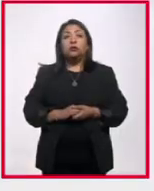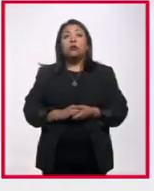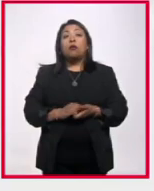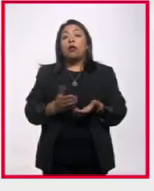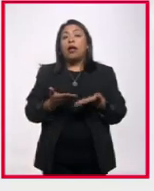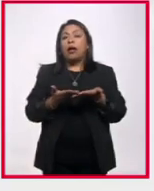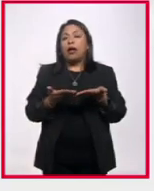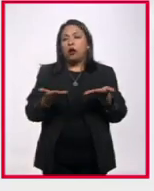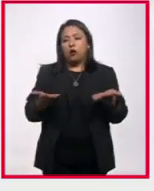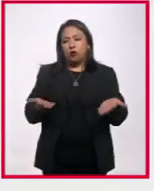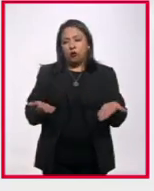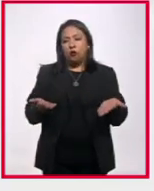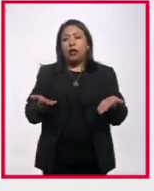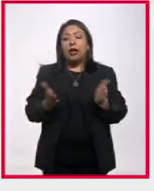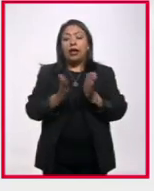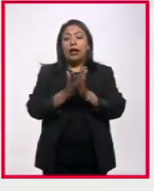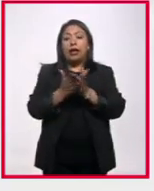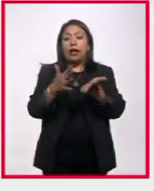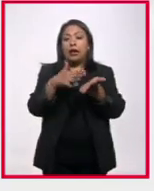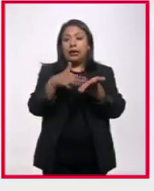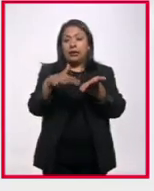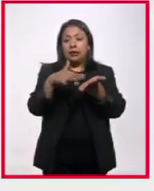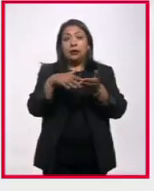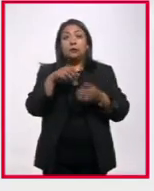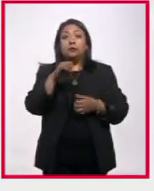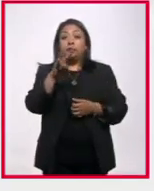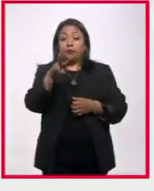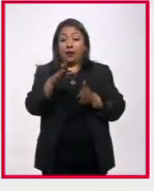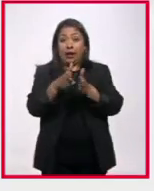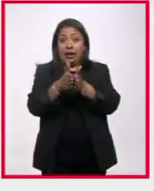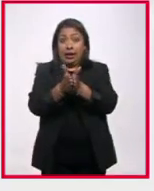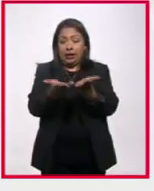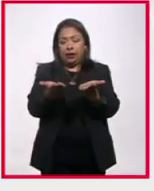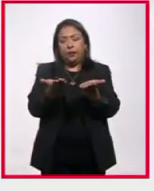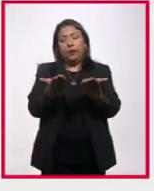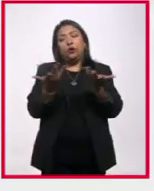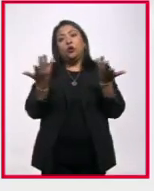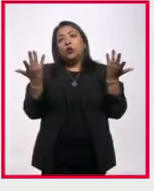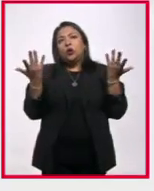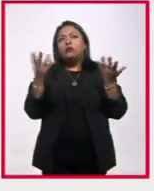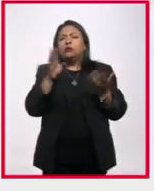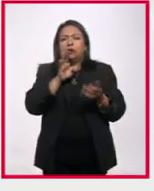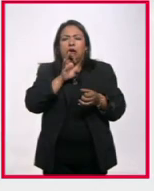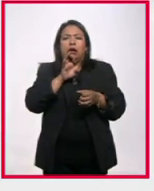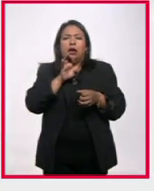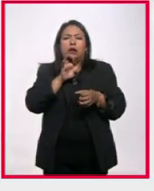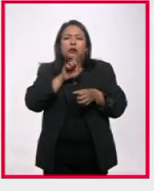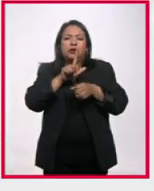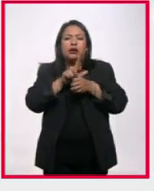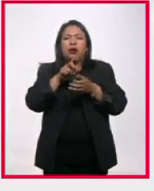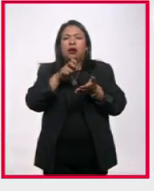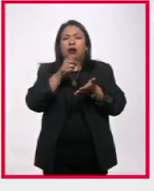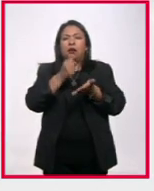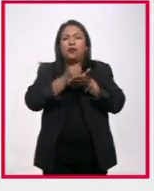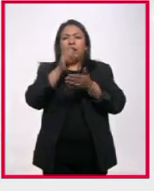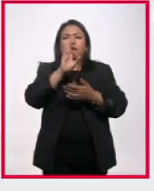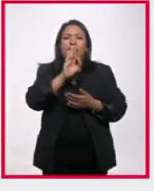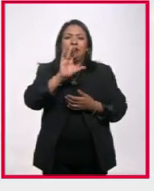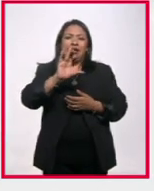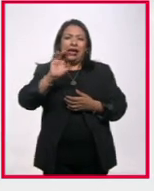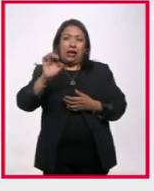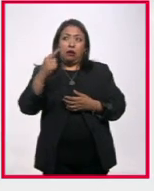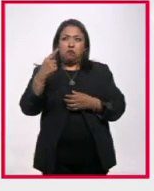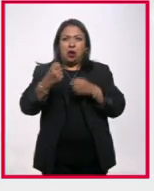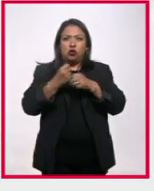Bueno, vamos con literatura. Así es, y es un libro que ha sido muy especial. Se editó por el Fondo de Cultura Económica este